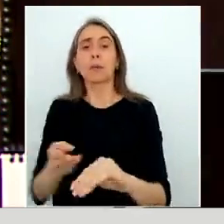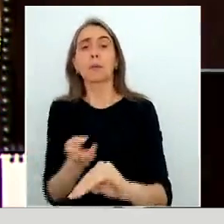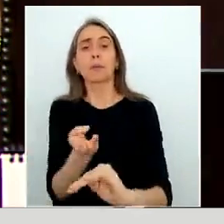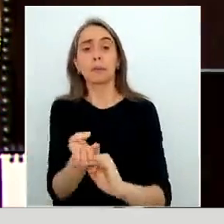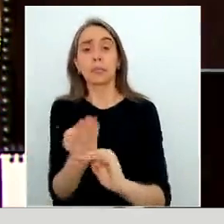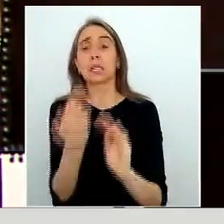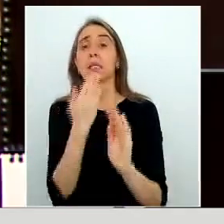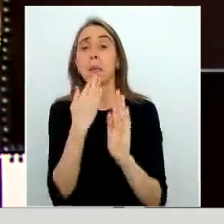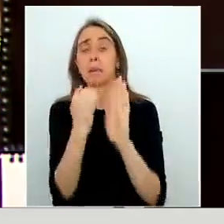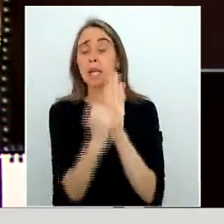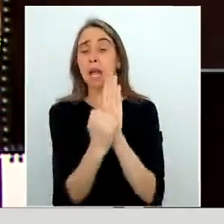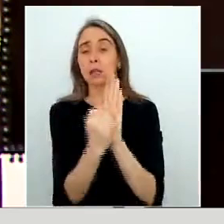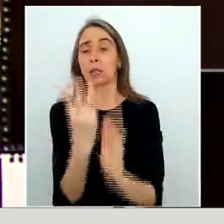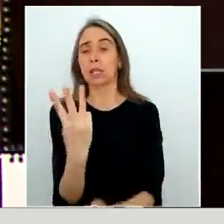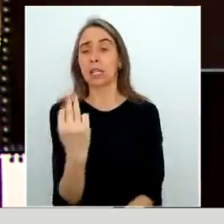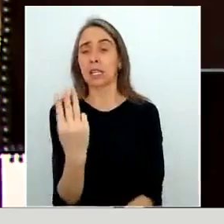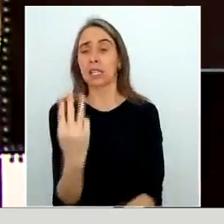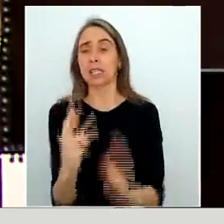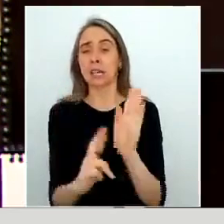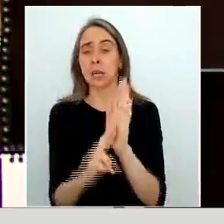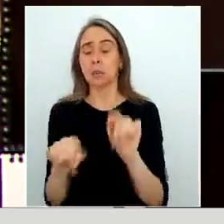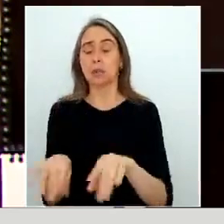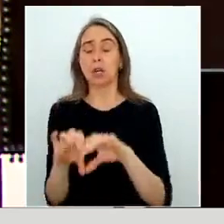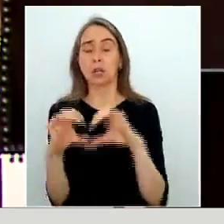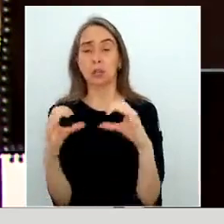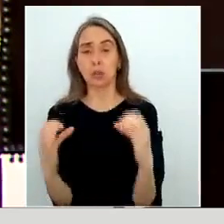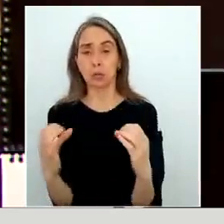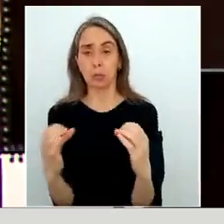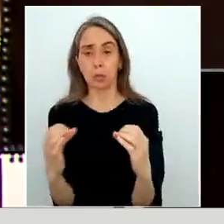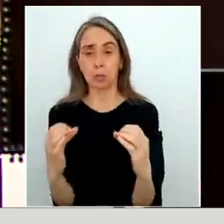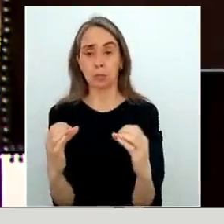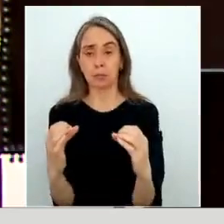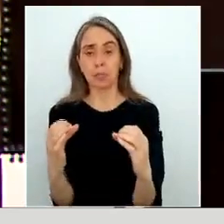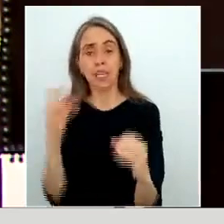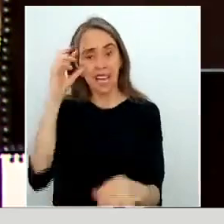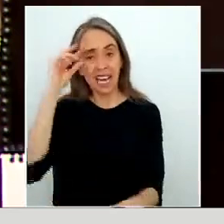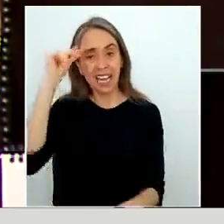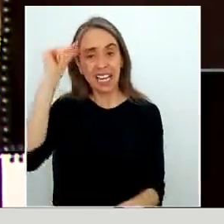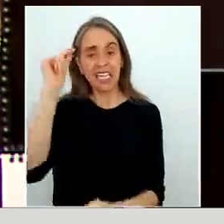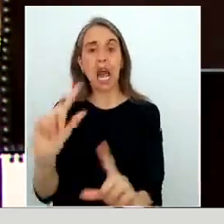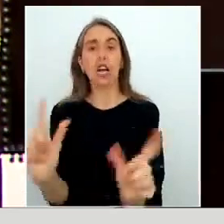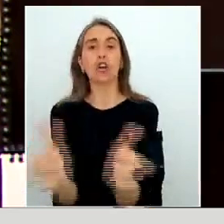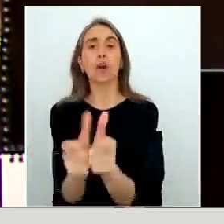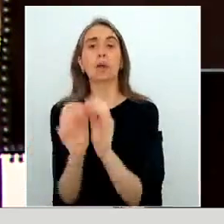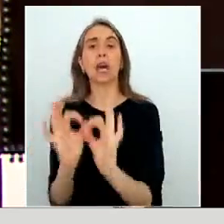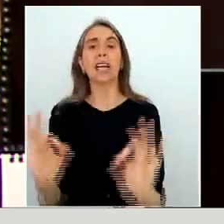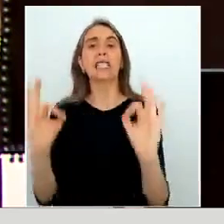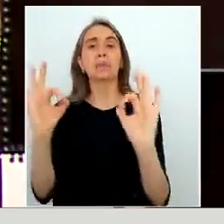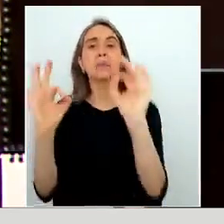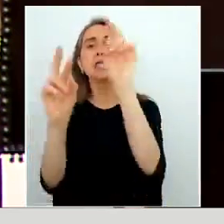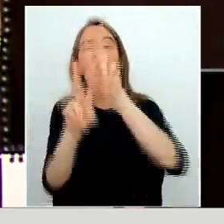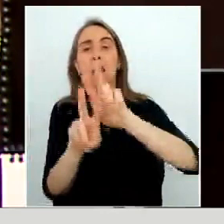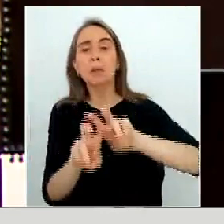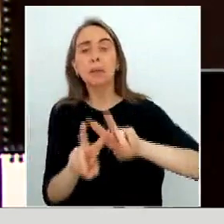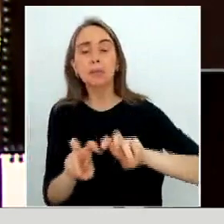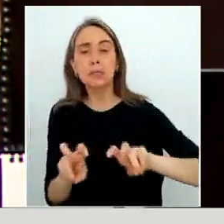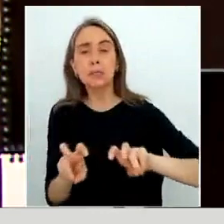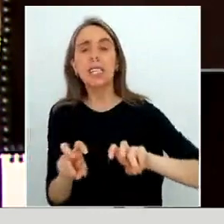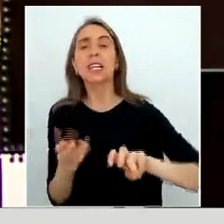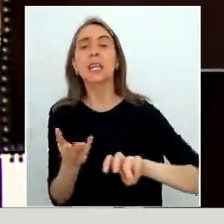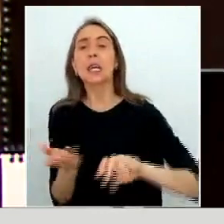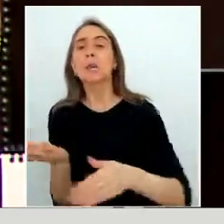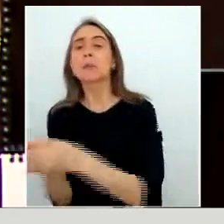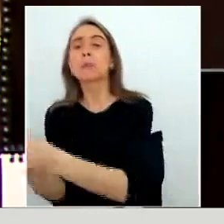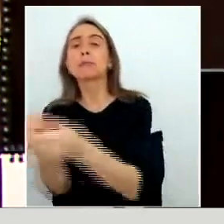313 del reglamento de la Corporación solicitan la creación de una comisión especial investigadora encargada de recabar